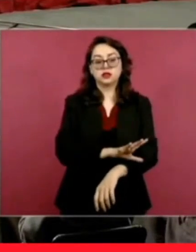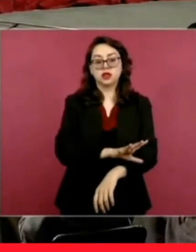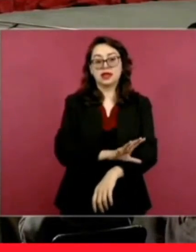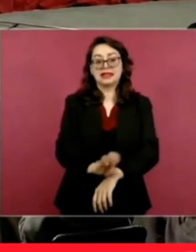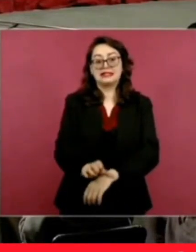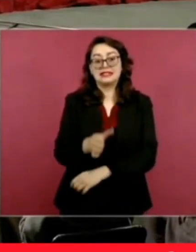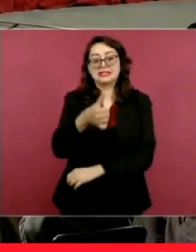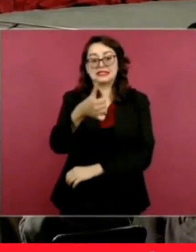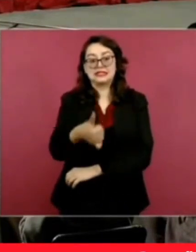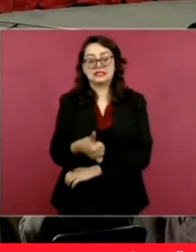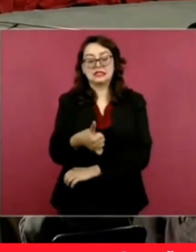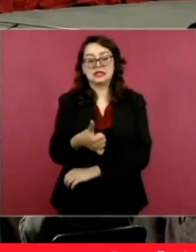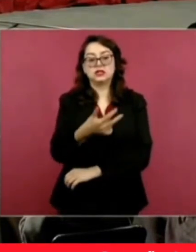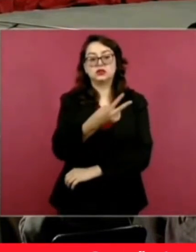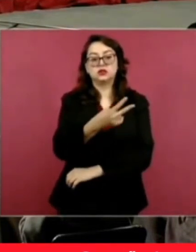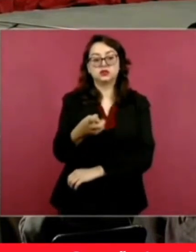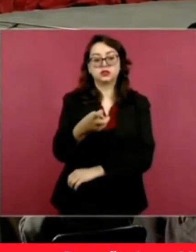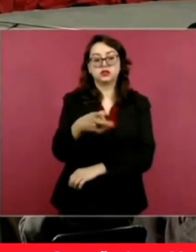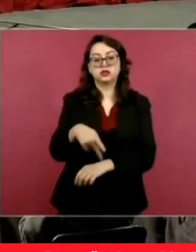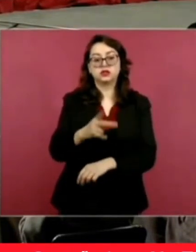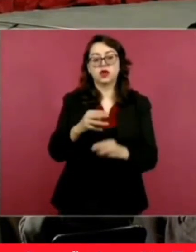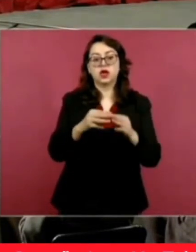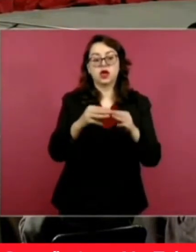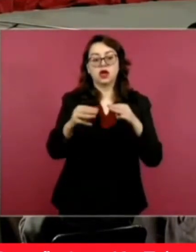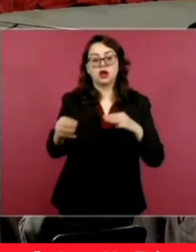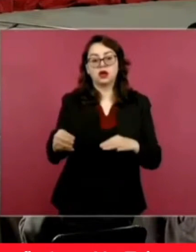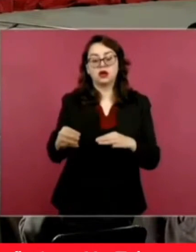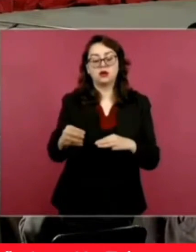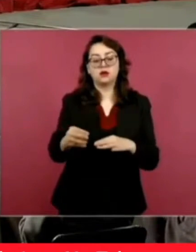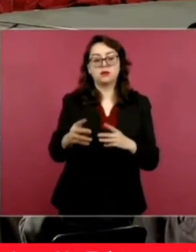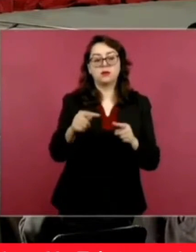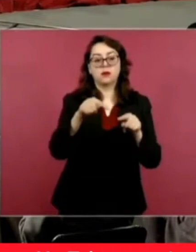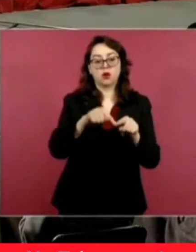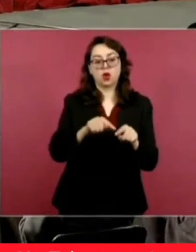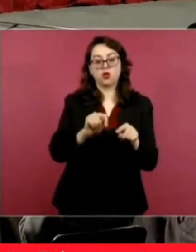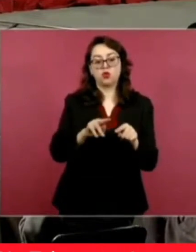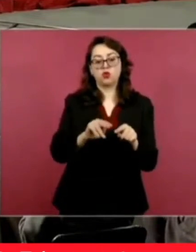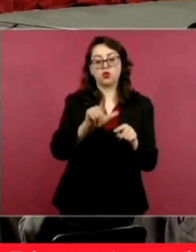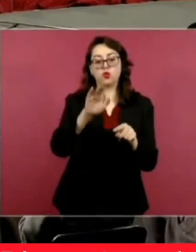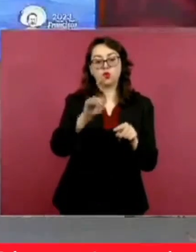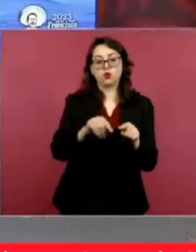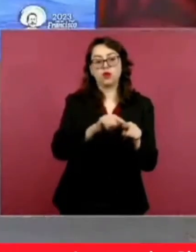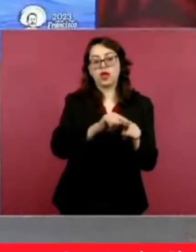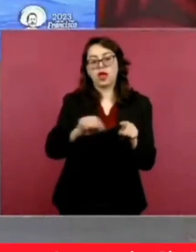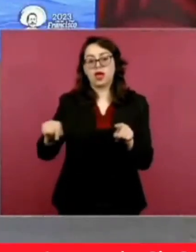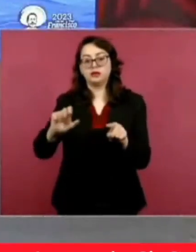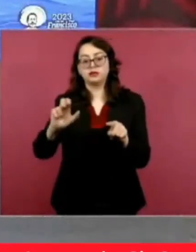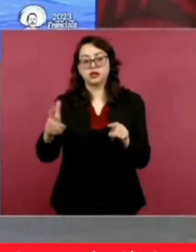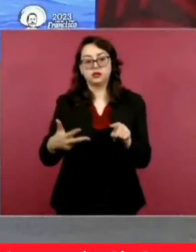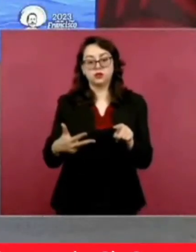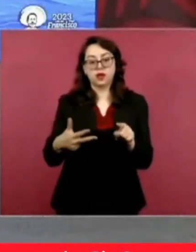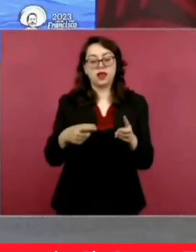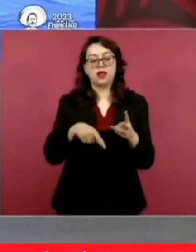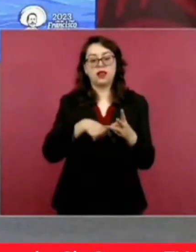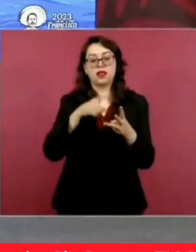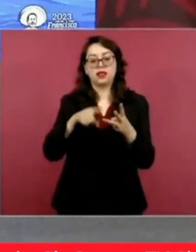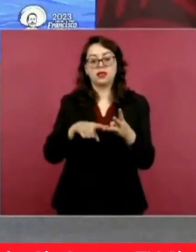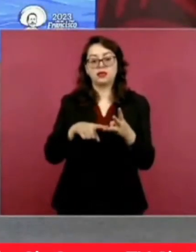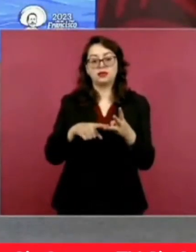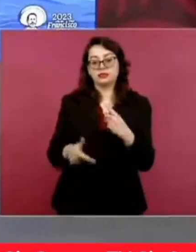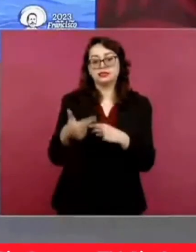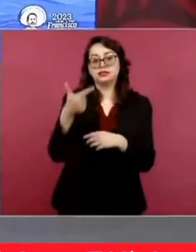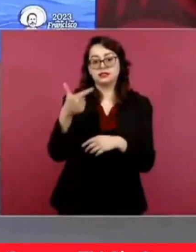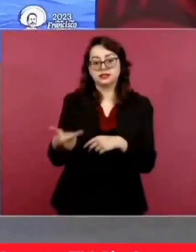de 255.8 kilómetros de vía desde Tulum hasta Chetumal. El tramo 7, que es vía